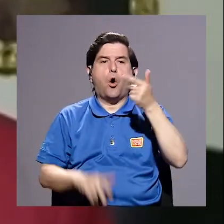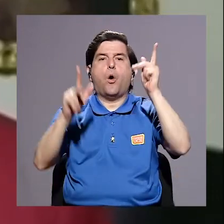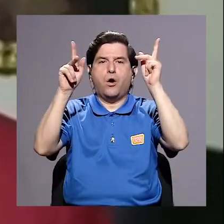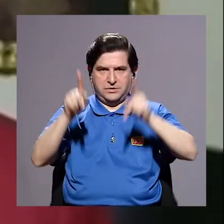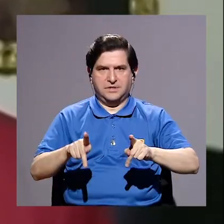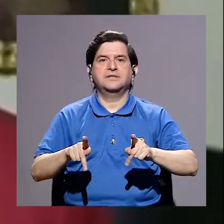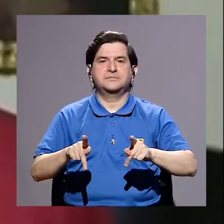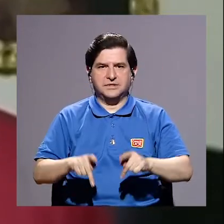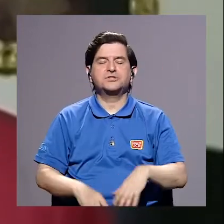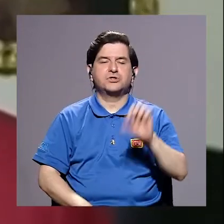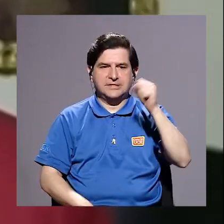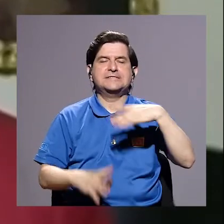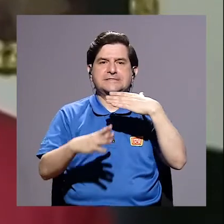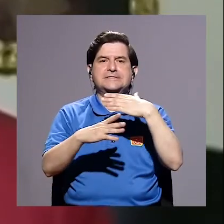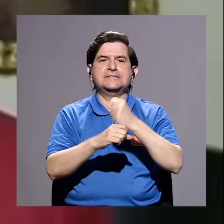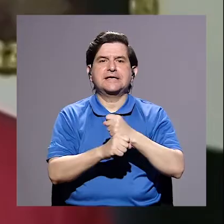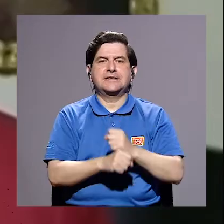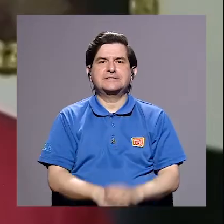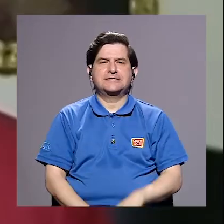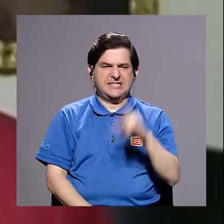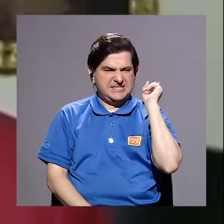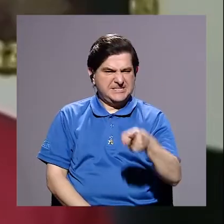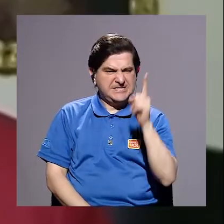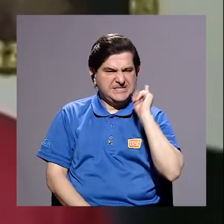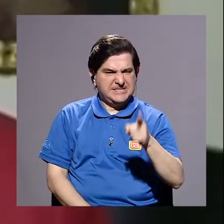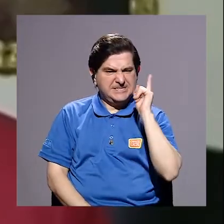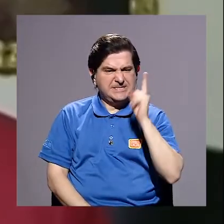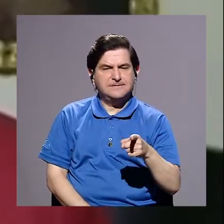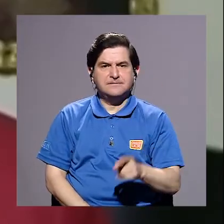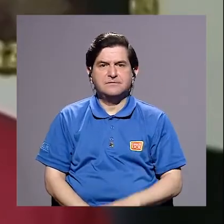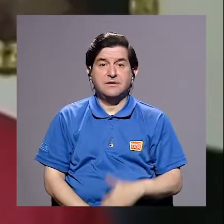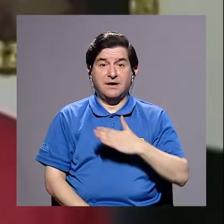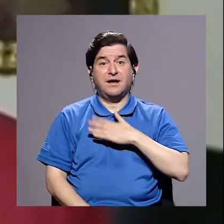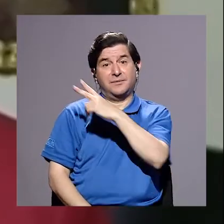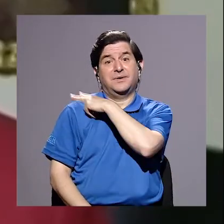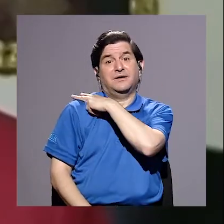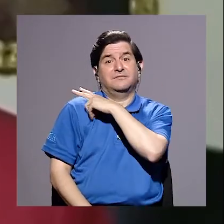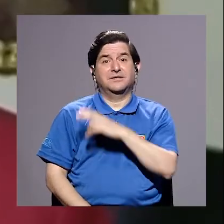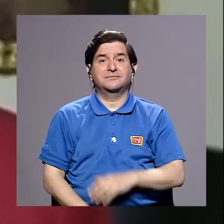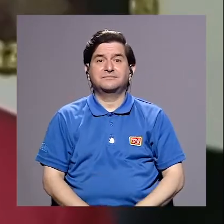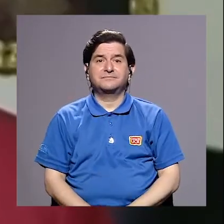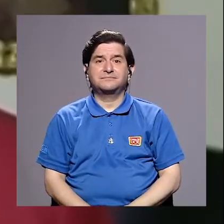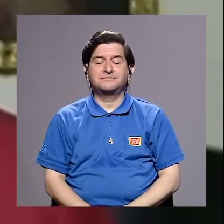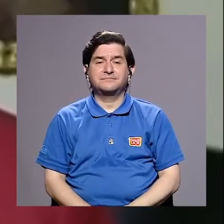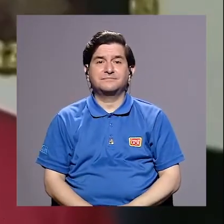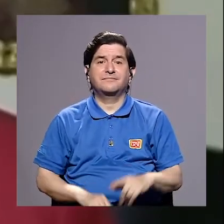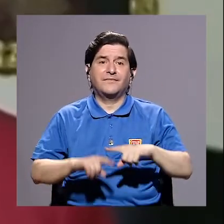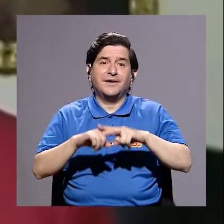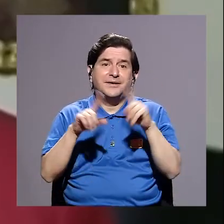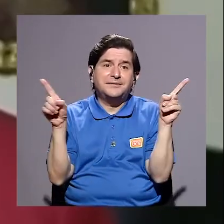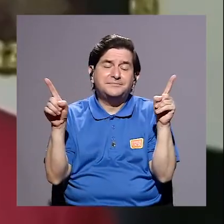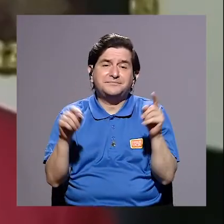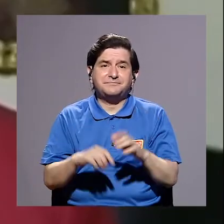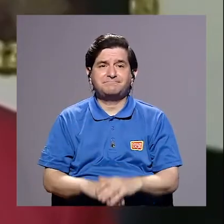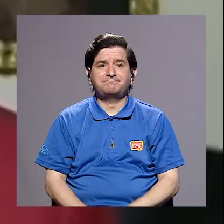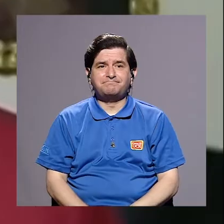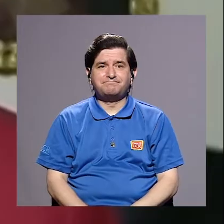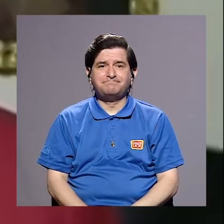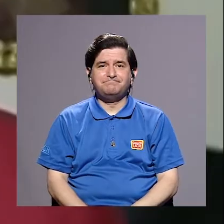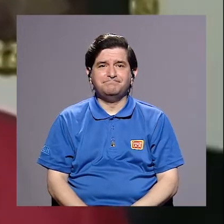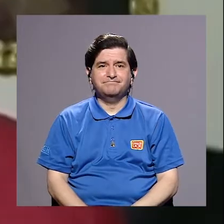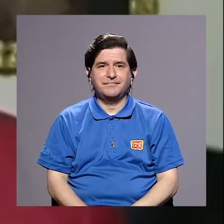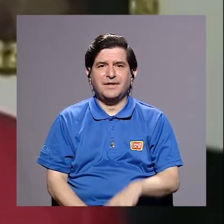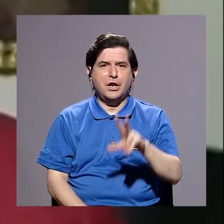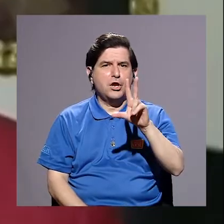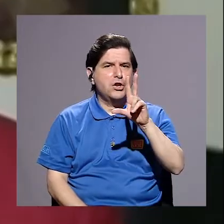otras personas lo hicieron una reprimenda a mi jefe. Pero